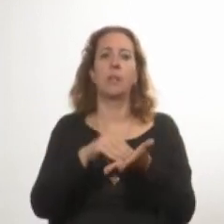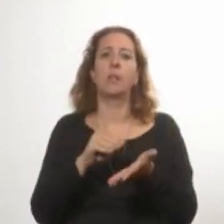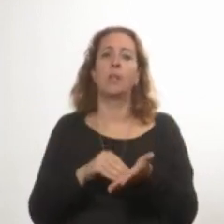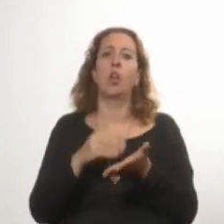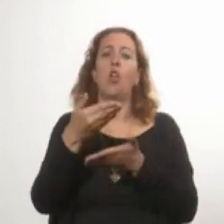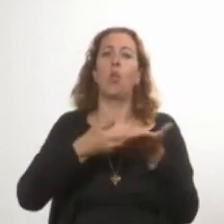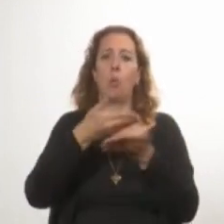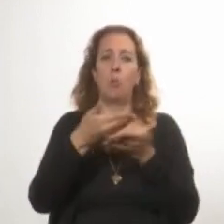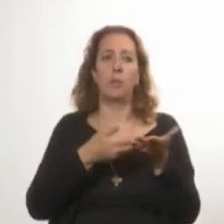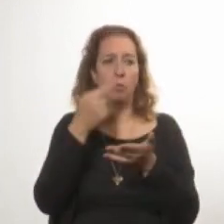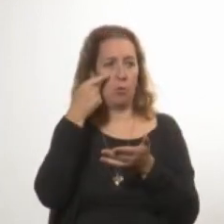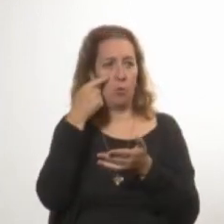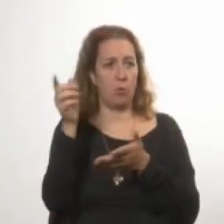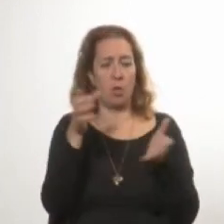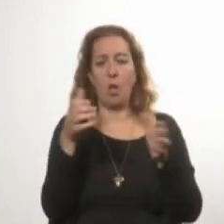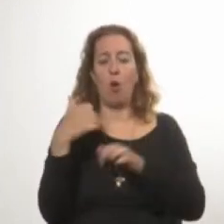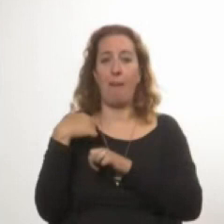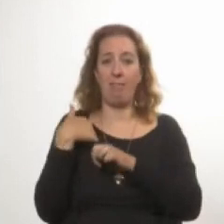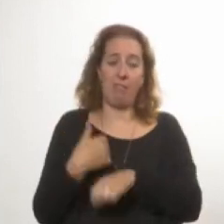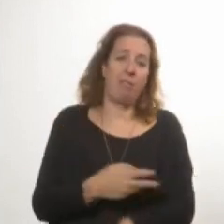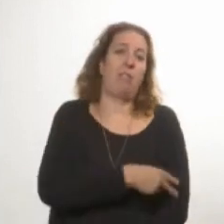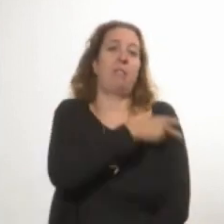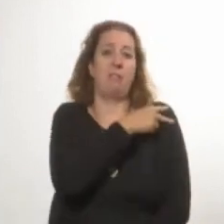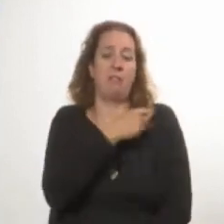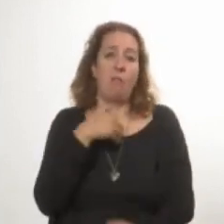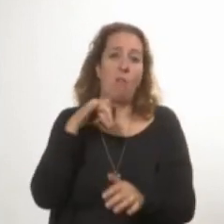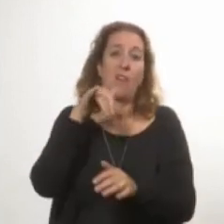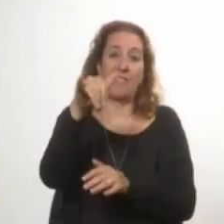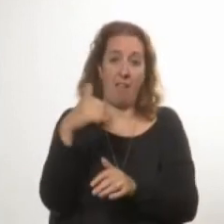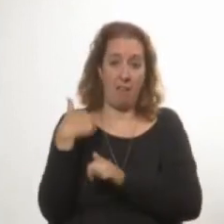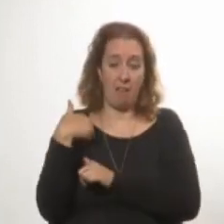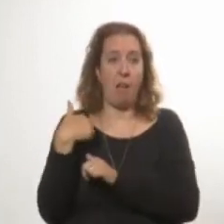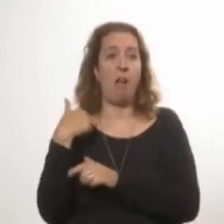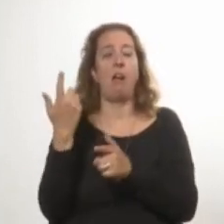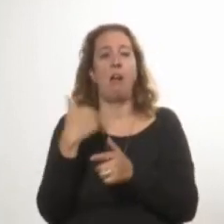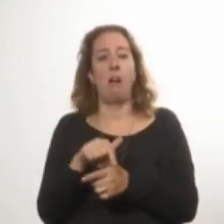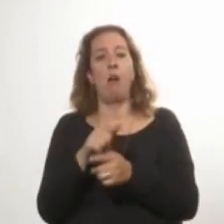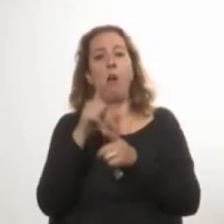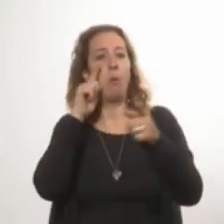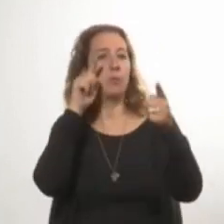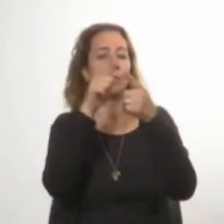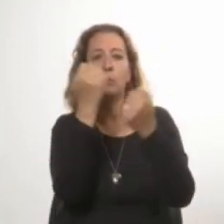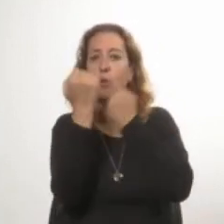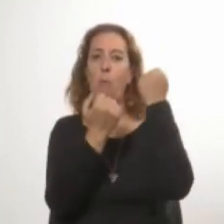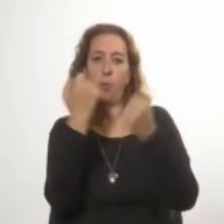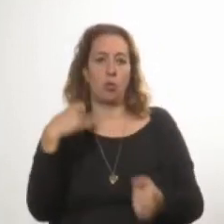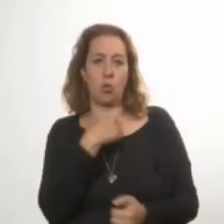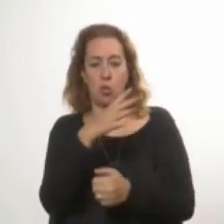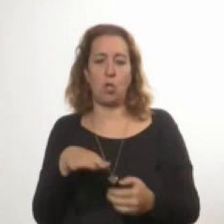documento dado a conocer por los comandantes del Ejército y la Fuerza Aérea, precisando los objetivos económicos y sociales a juicios necesarios